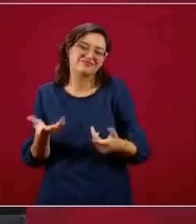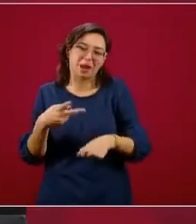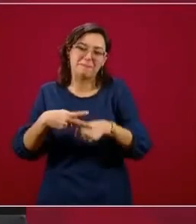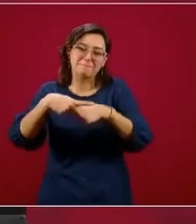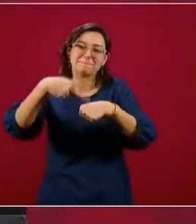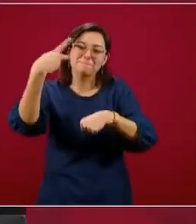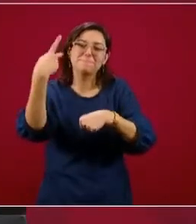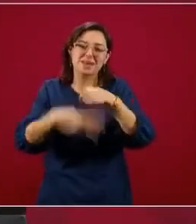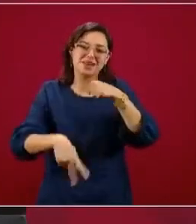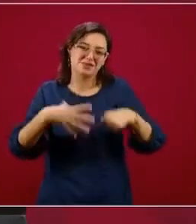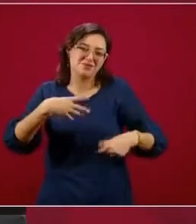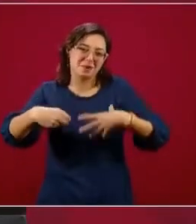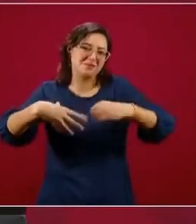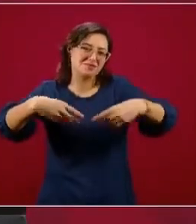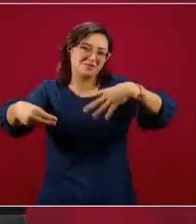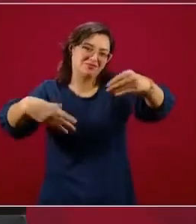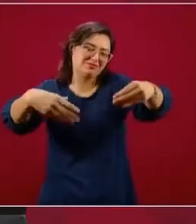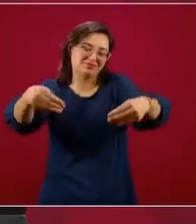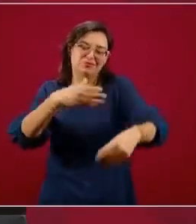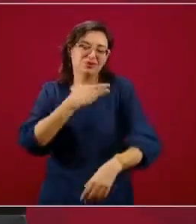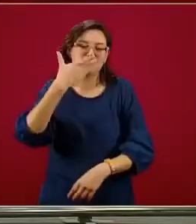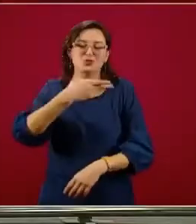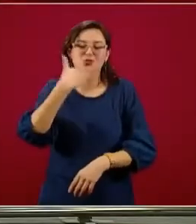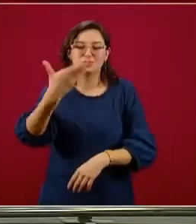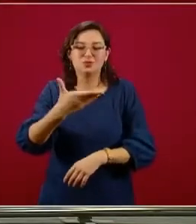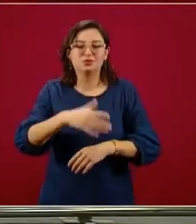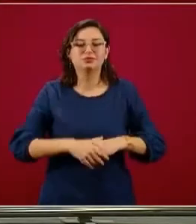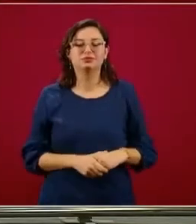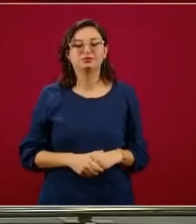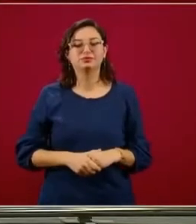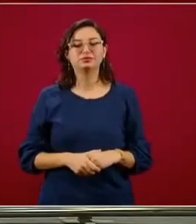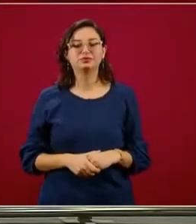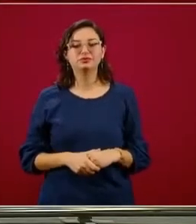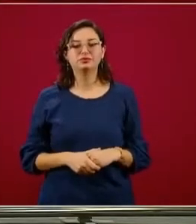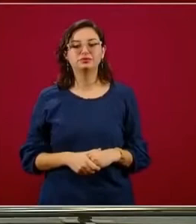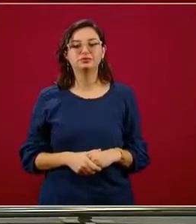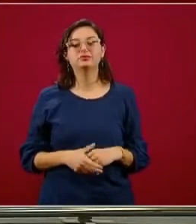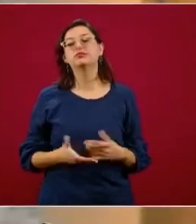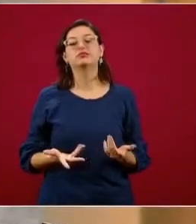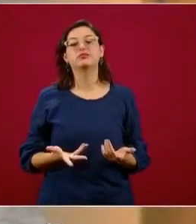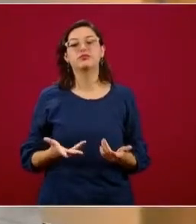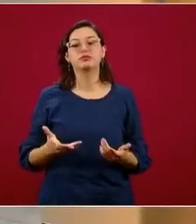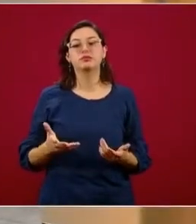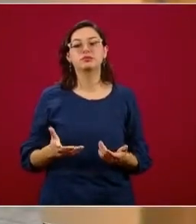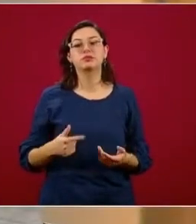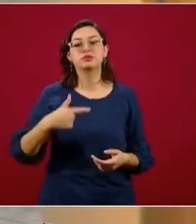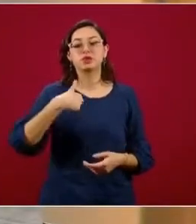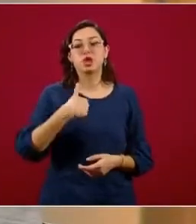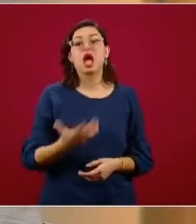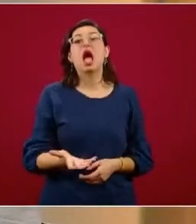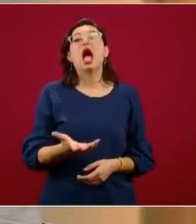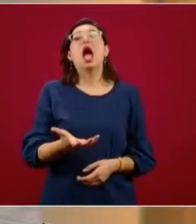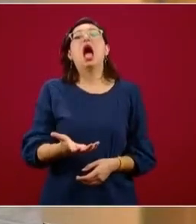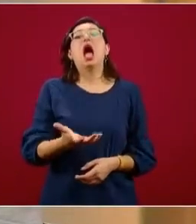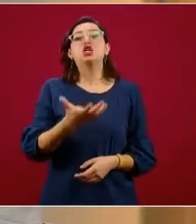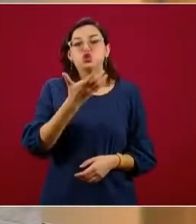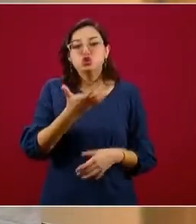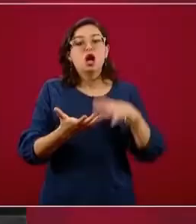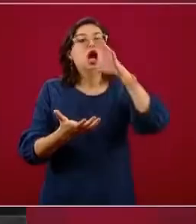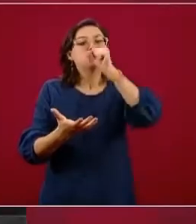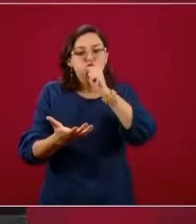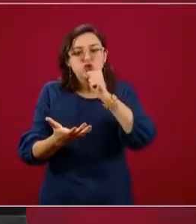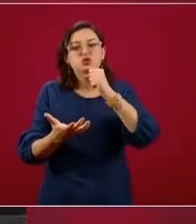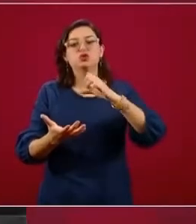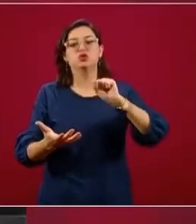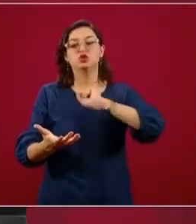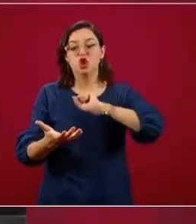peligrosos biológico-infecciosos, como lo acabamos de decir. Y en la mecánica es yo me estornudo en la mano o me toso en la mano